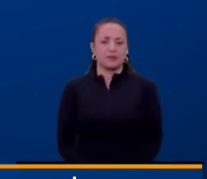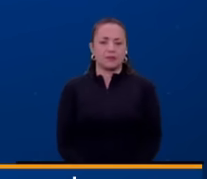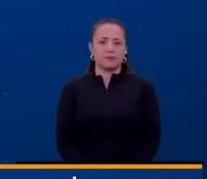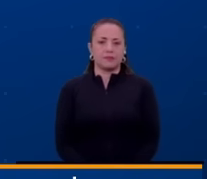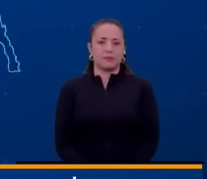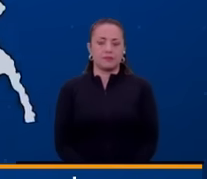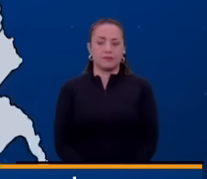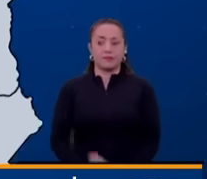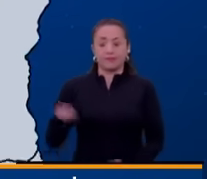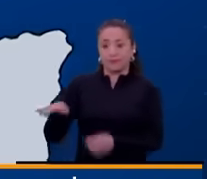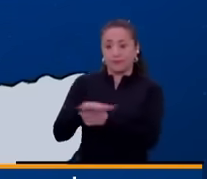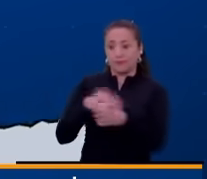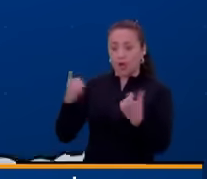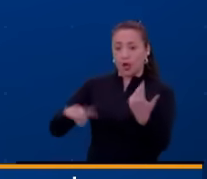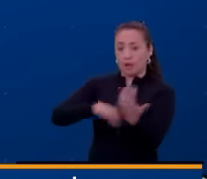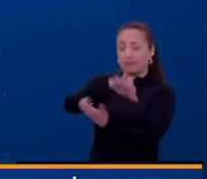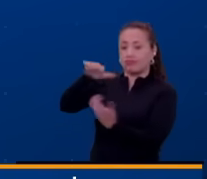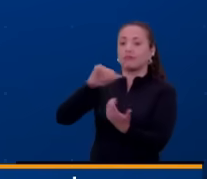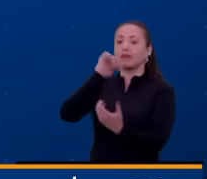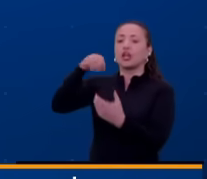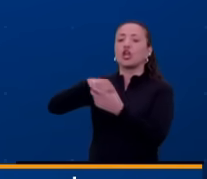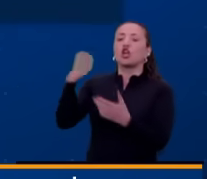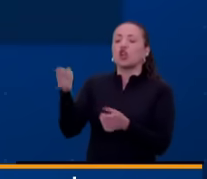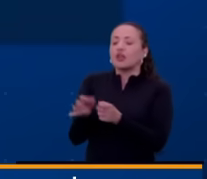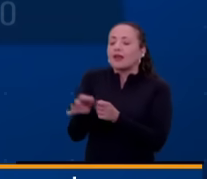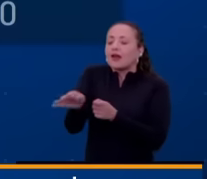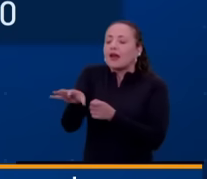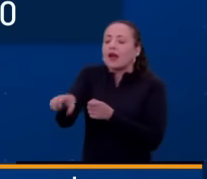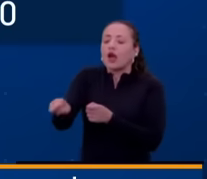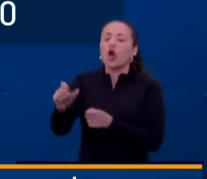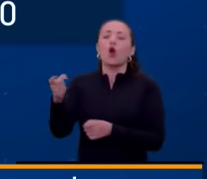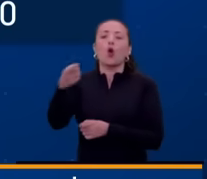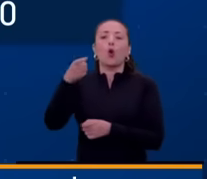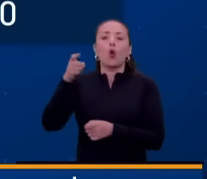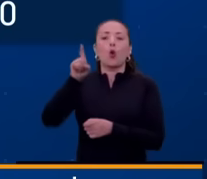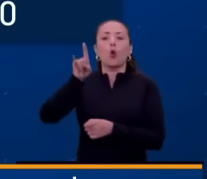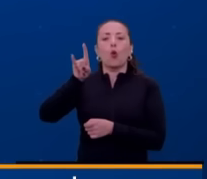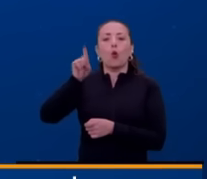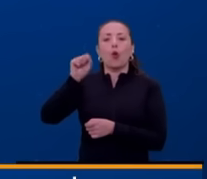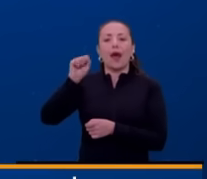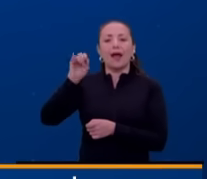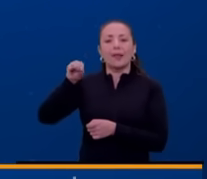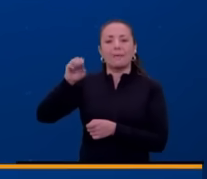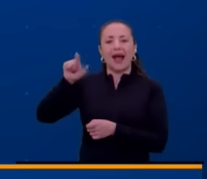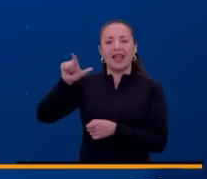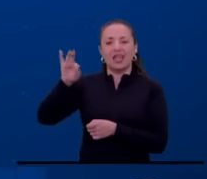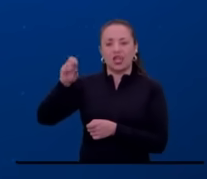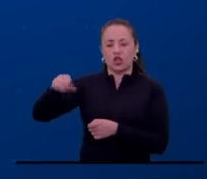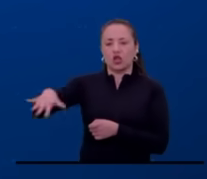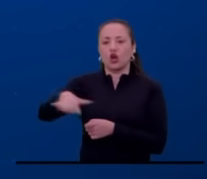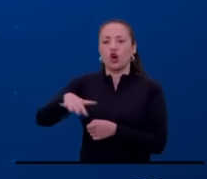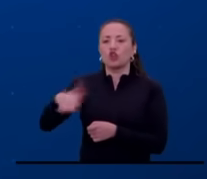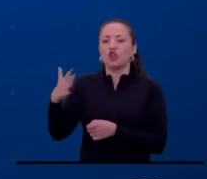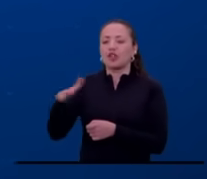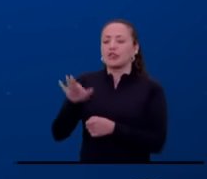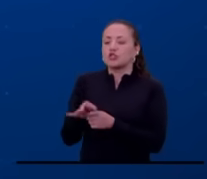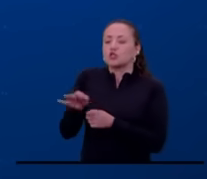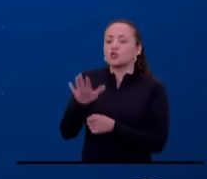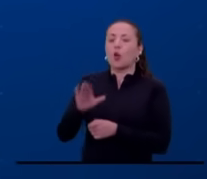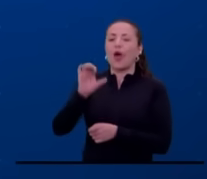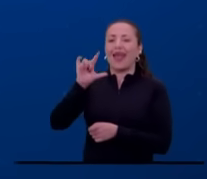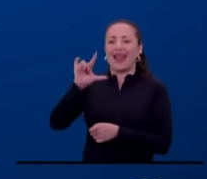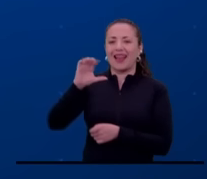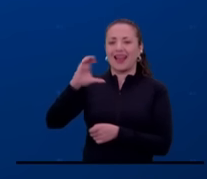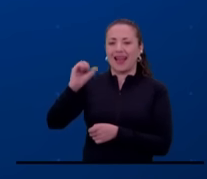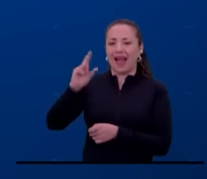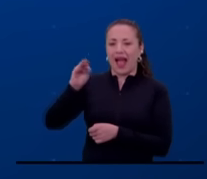La situación de orden público en el corregimiento de Guaymalito del municipio de El Carmen, en norte de Santander, es crítica y tiene a la población civil en medio de la zozobra y